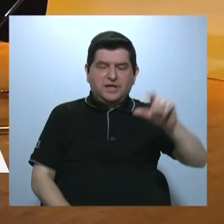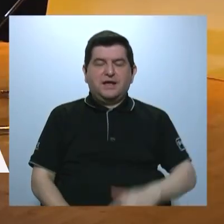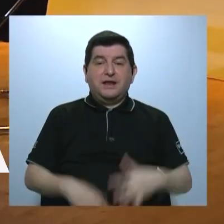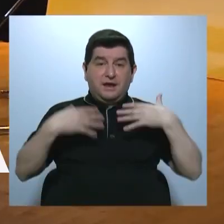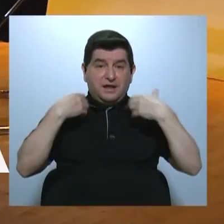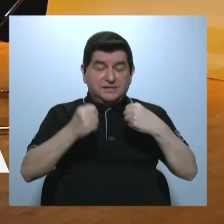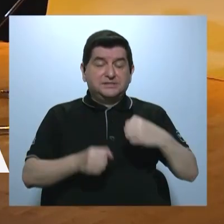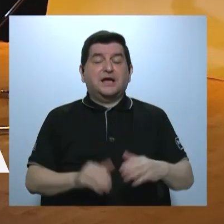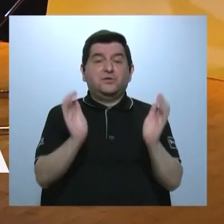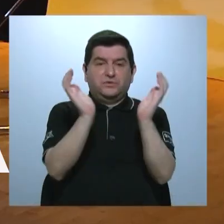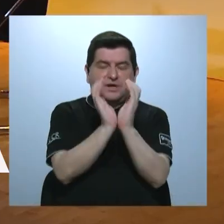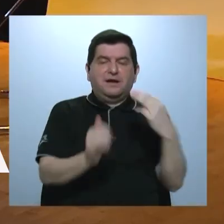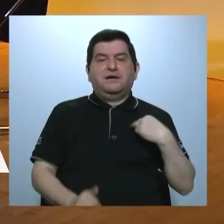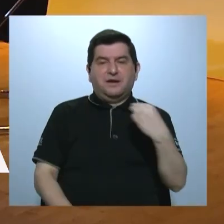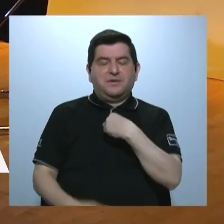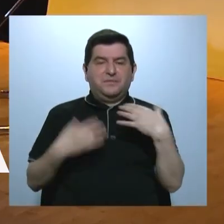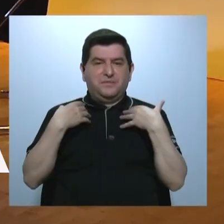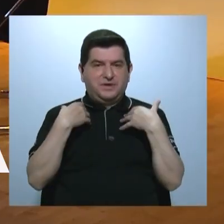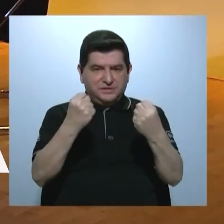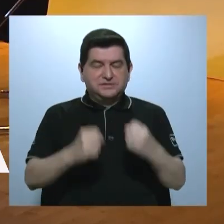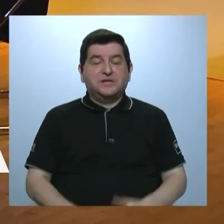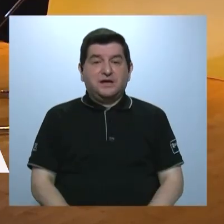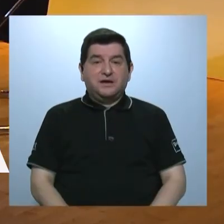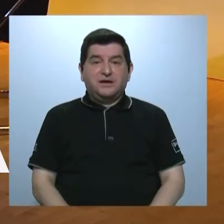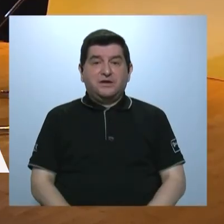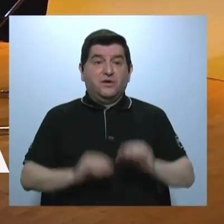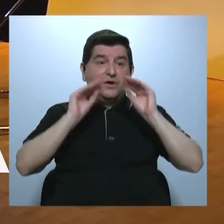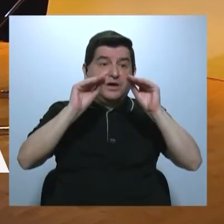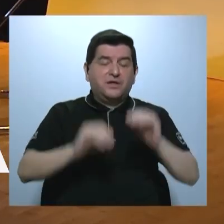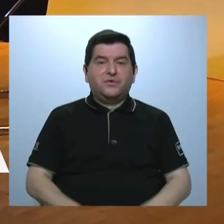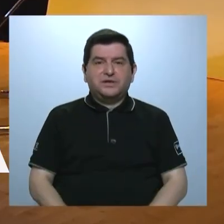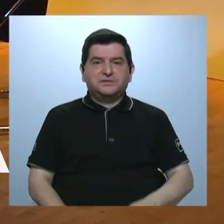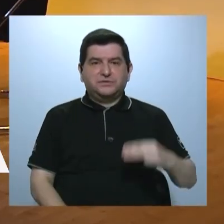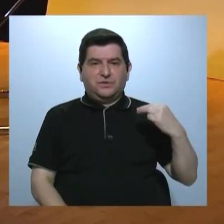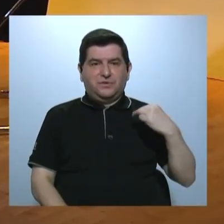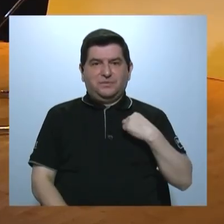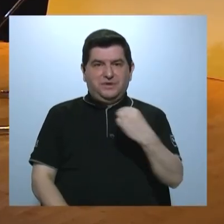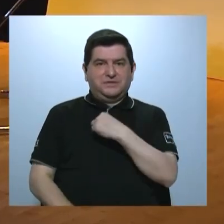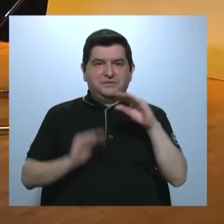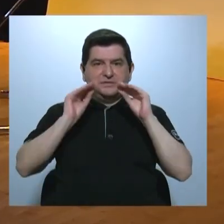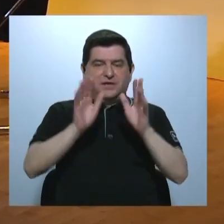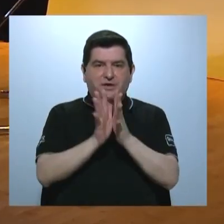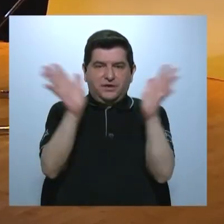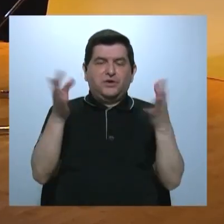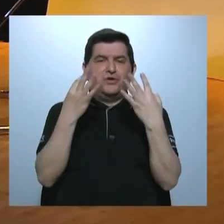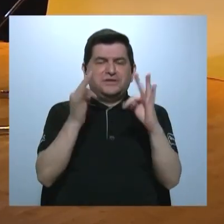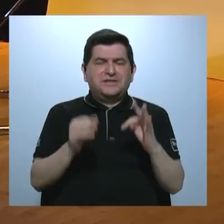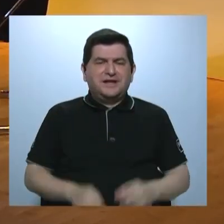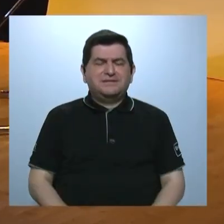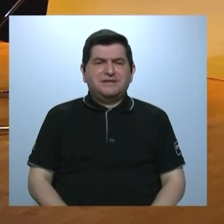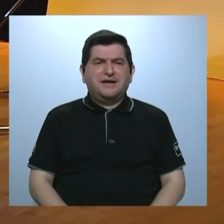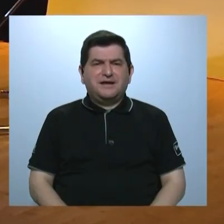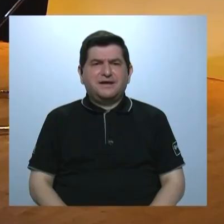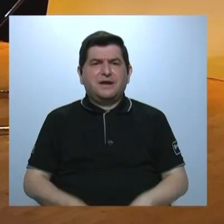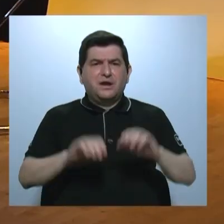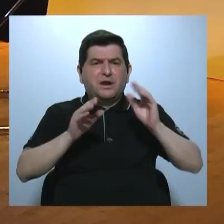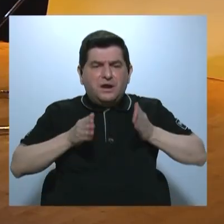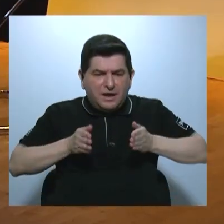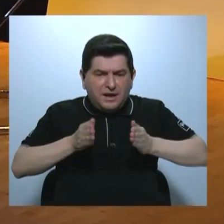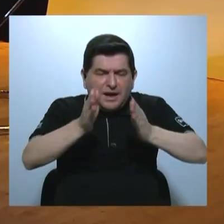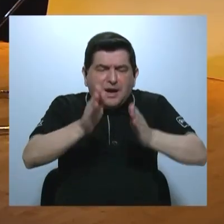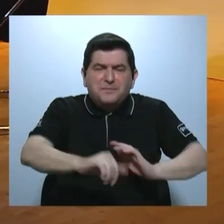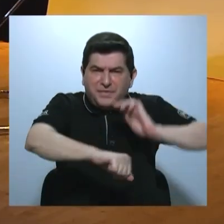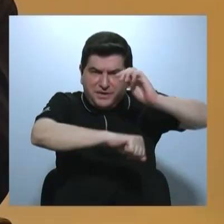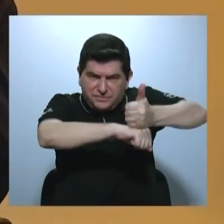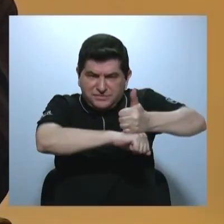está la Caja, el Ministerio de Salud, en educación, ni que se diga el MEP y otros actores. Y bueno, lo que buscamos es tratar de propiciar la generación de hojas de ruta,